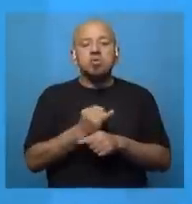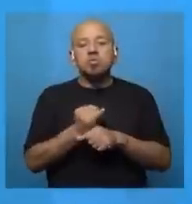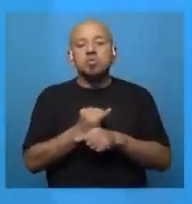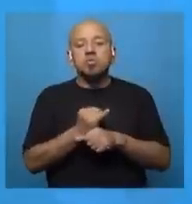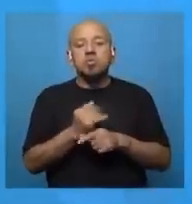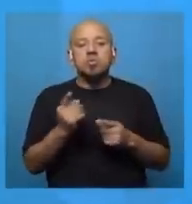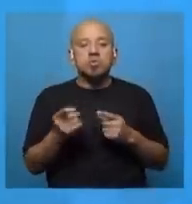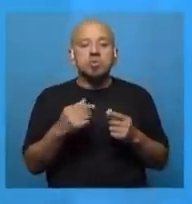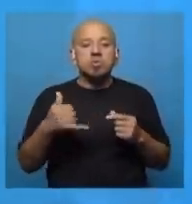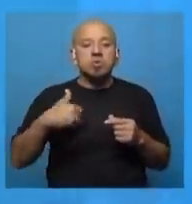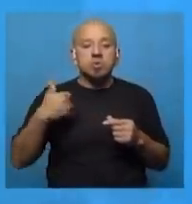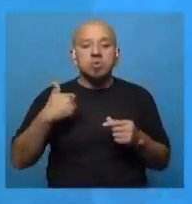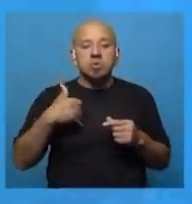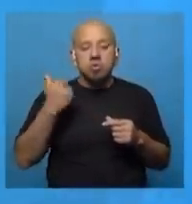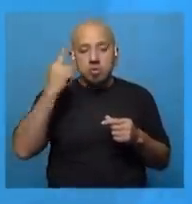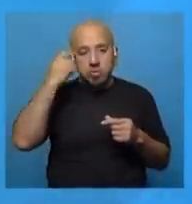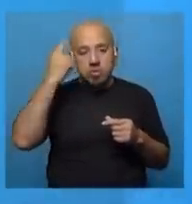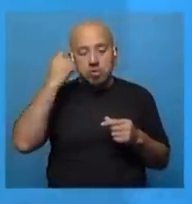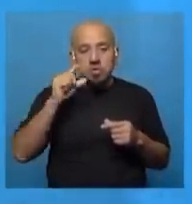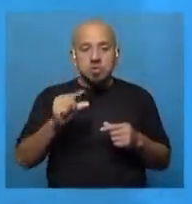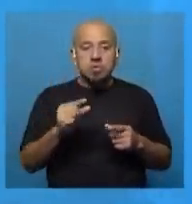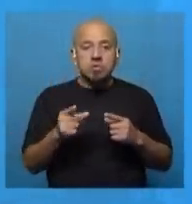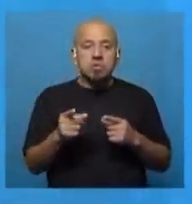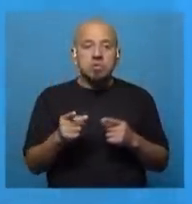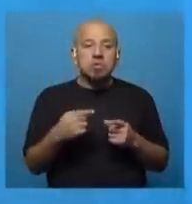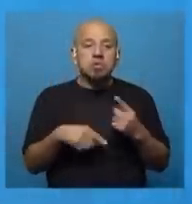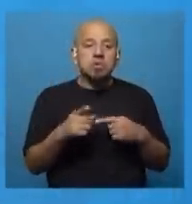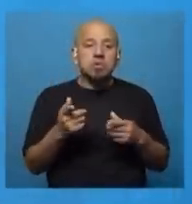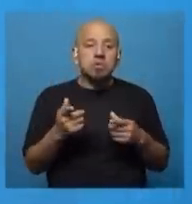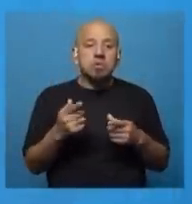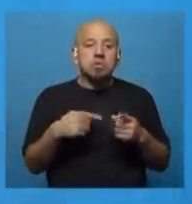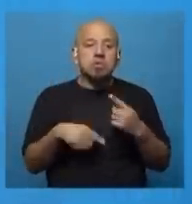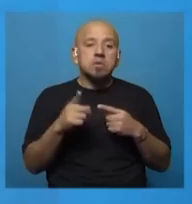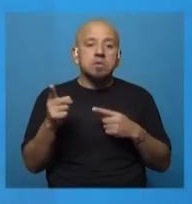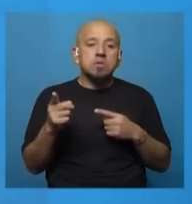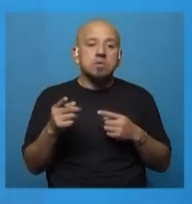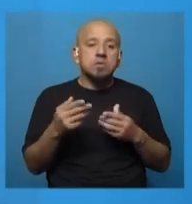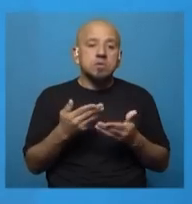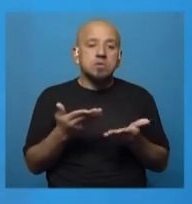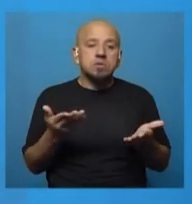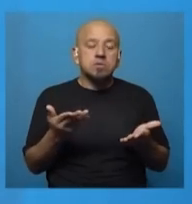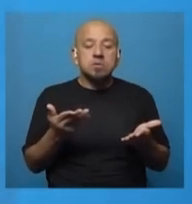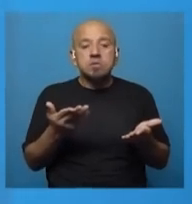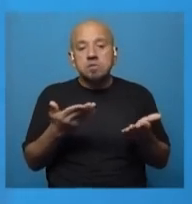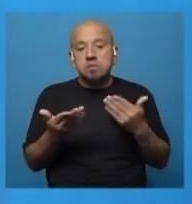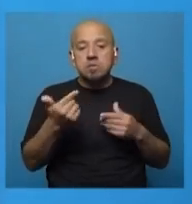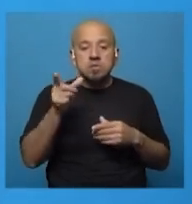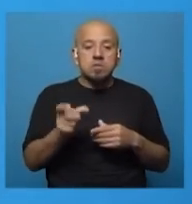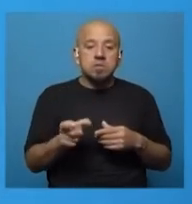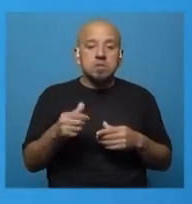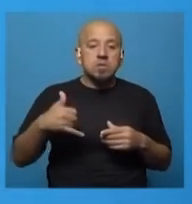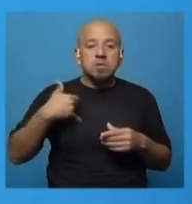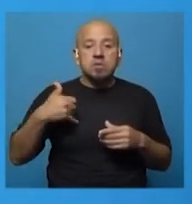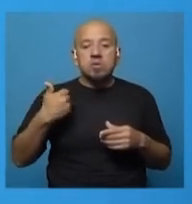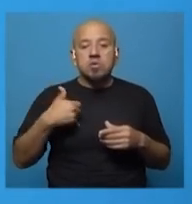muy joven y con poca experiencia inadmisible insultante y bueno a la prueba está que esa persona tan